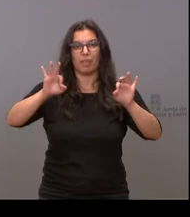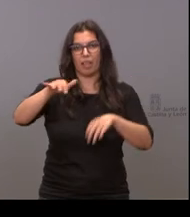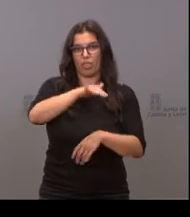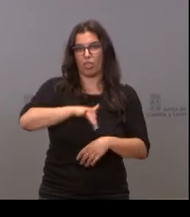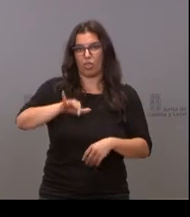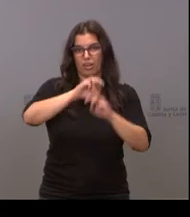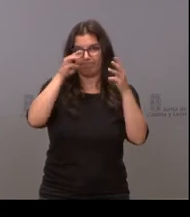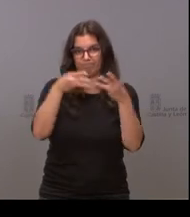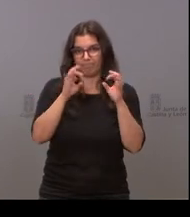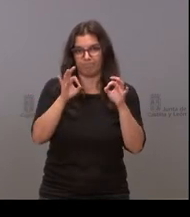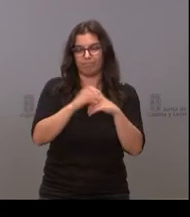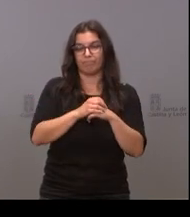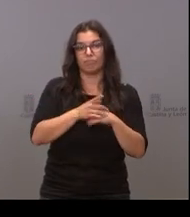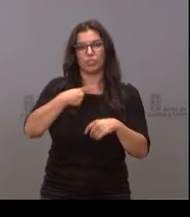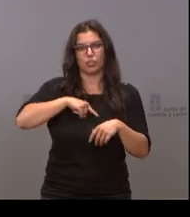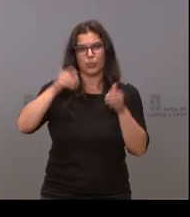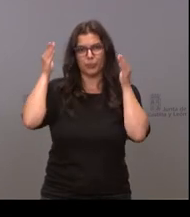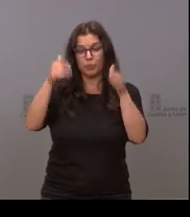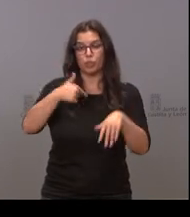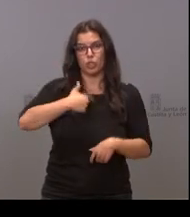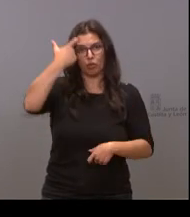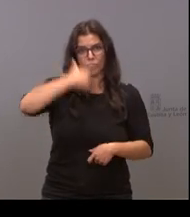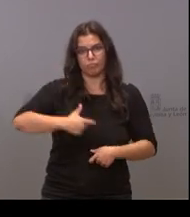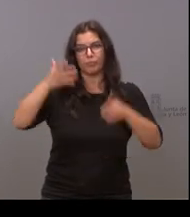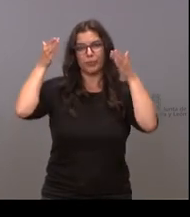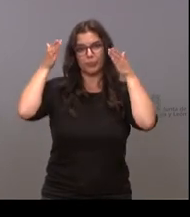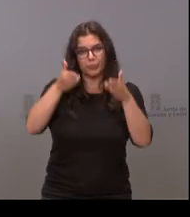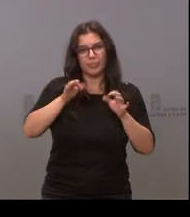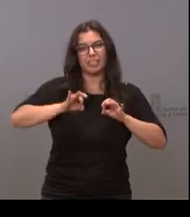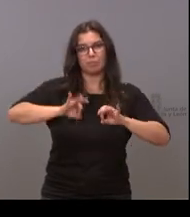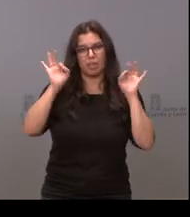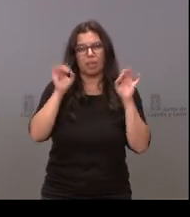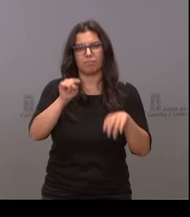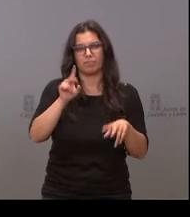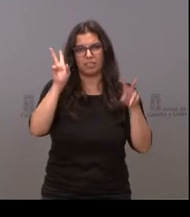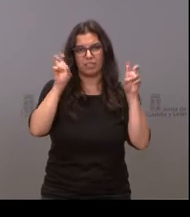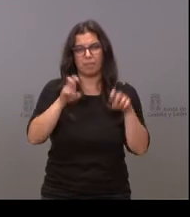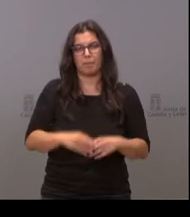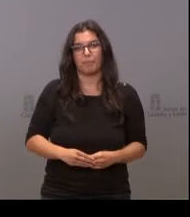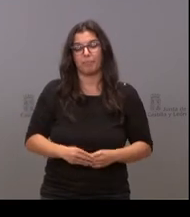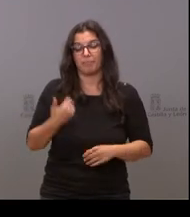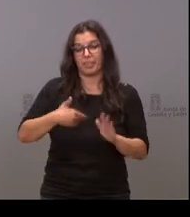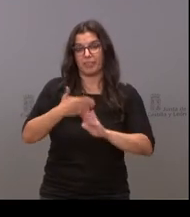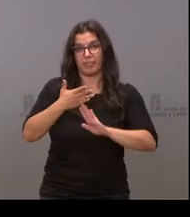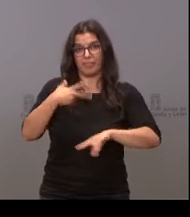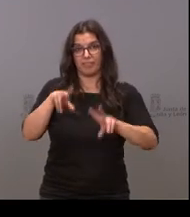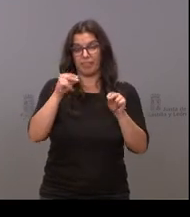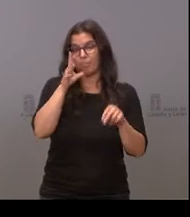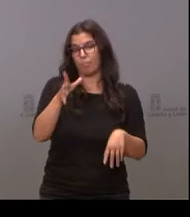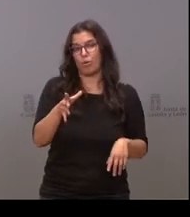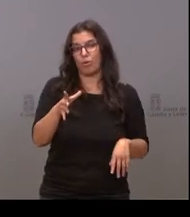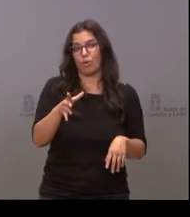y nos vamos a volcar a volcar especialmente en esto y para ir concluyendo porque